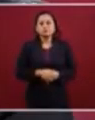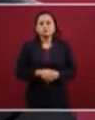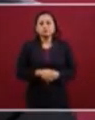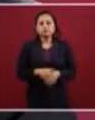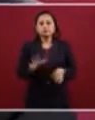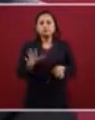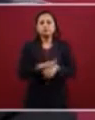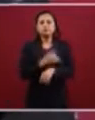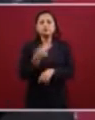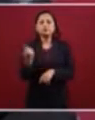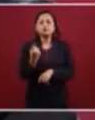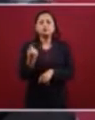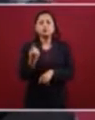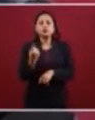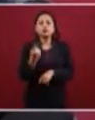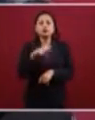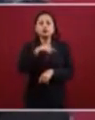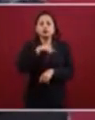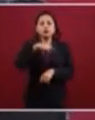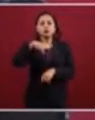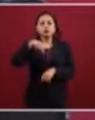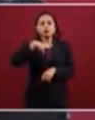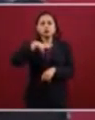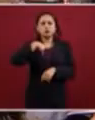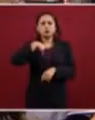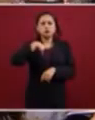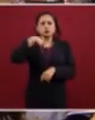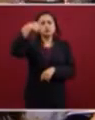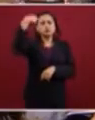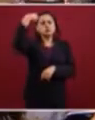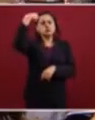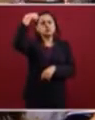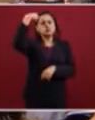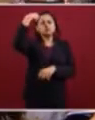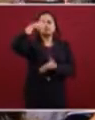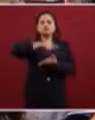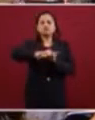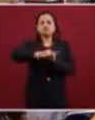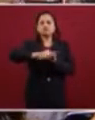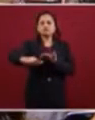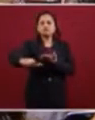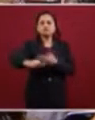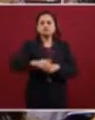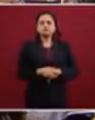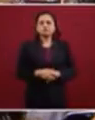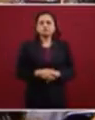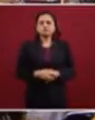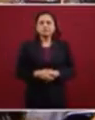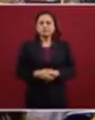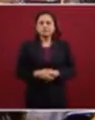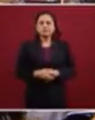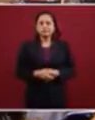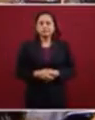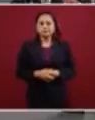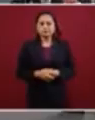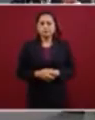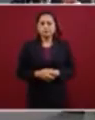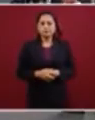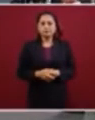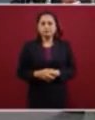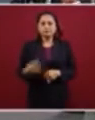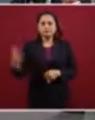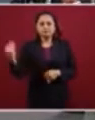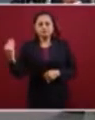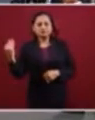porque tenemos nuestra conciencia tranquila. ¿Hay videos sobre el retiro